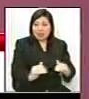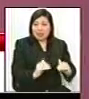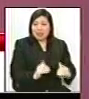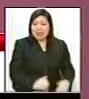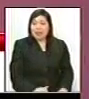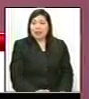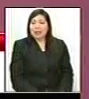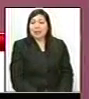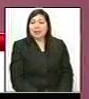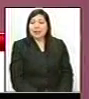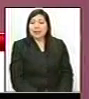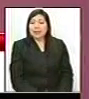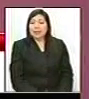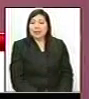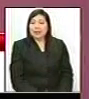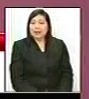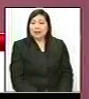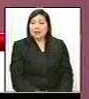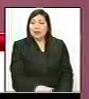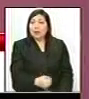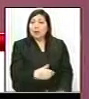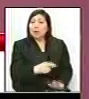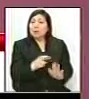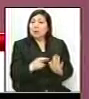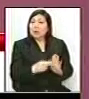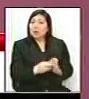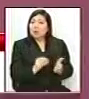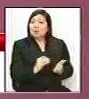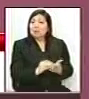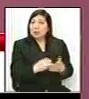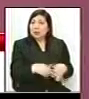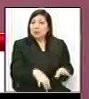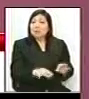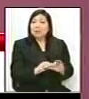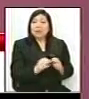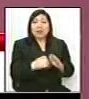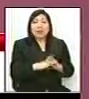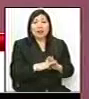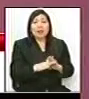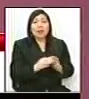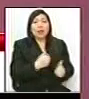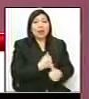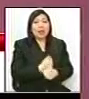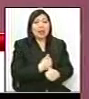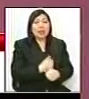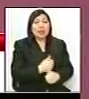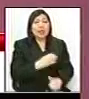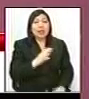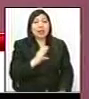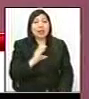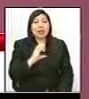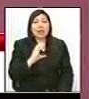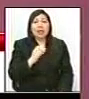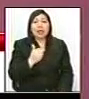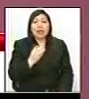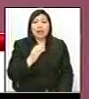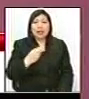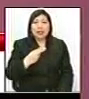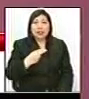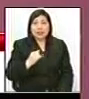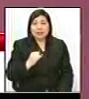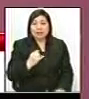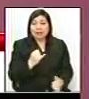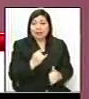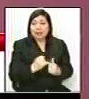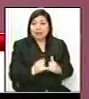las regiones. Igualmente, otro proyecto muy importante dentro de Ayacucho ha sido lo del río Cach. ¿Esa obra se encuentra ya